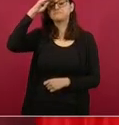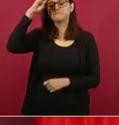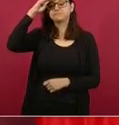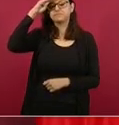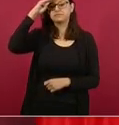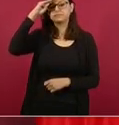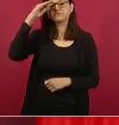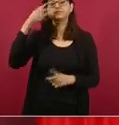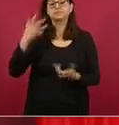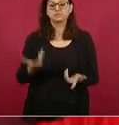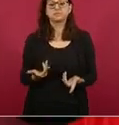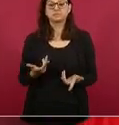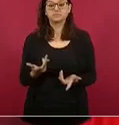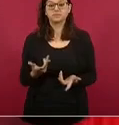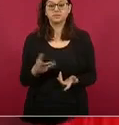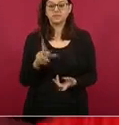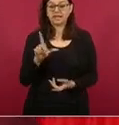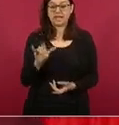el litio va a seguir